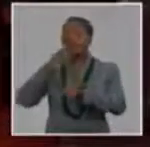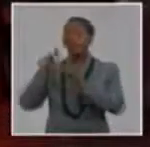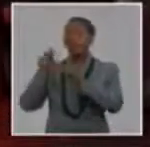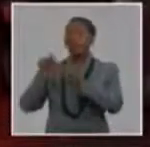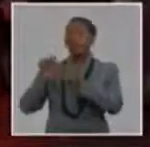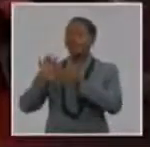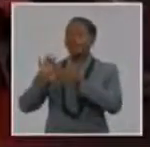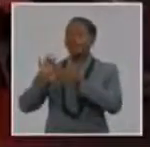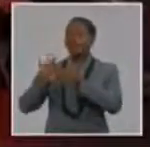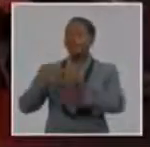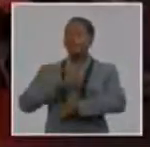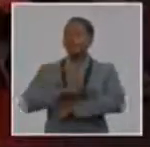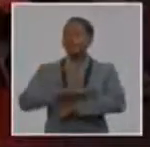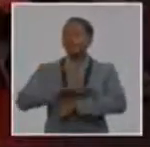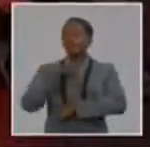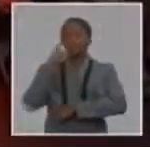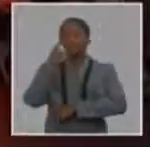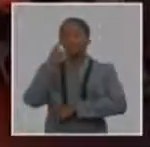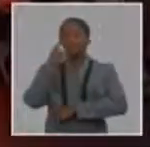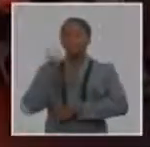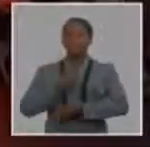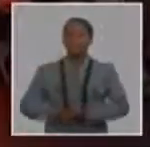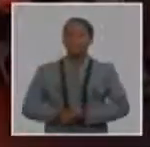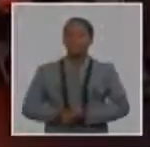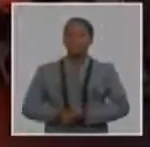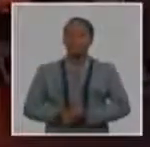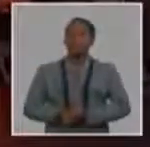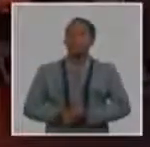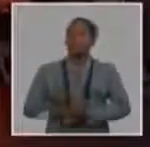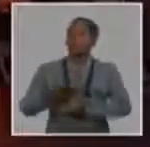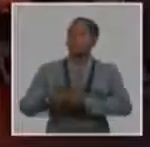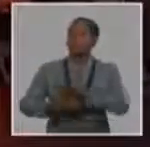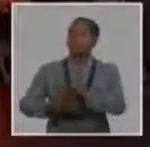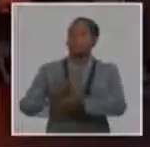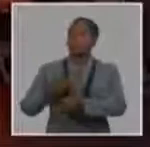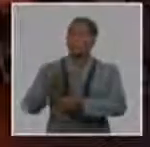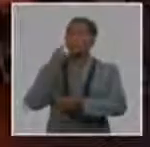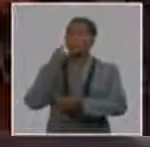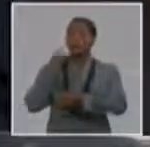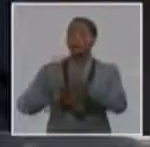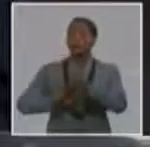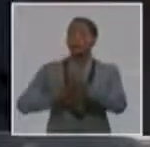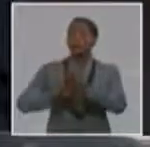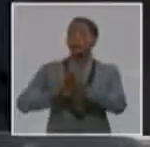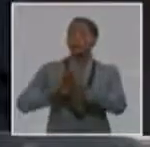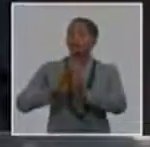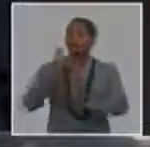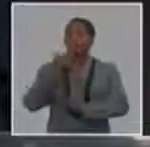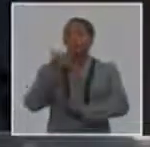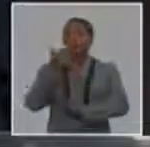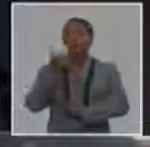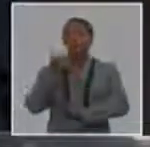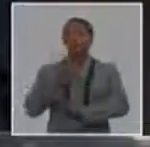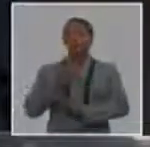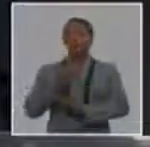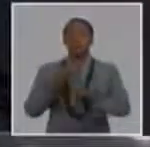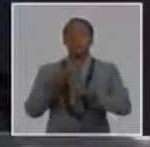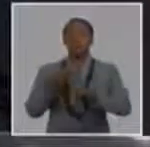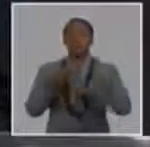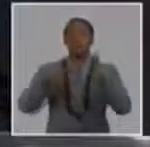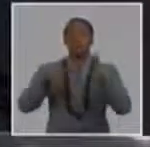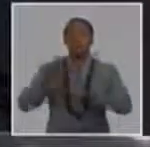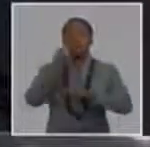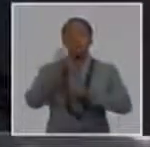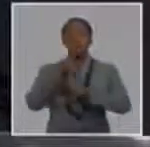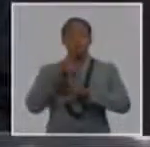Y incluso recientemente, de la convocatoria conjunta del Ministerio de Ciencia nuestro y el Ministerio de Ciencia y